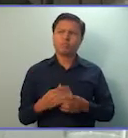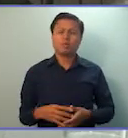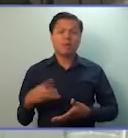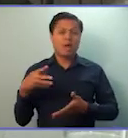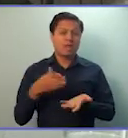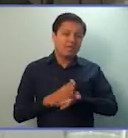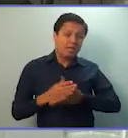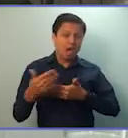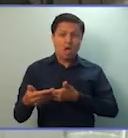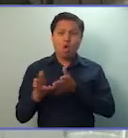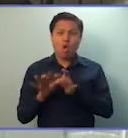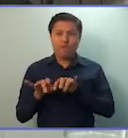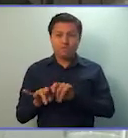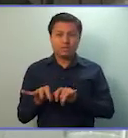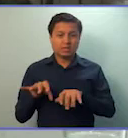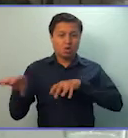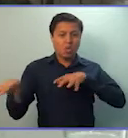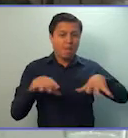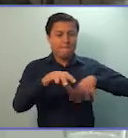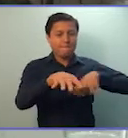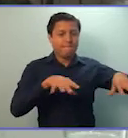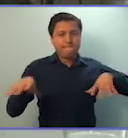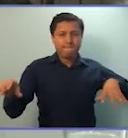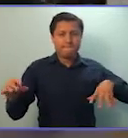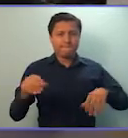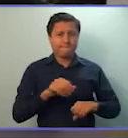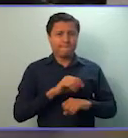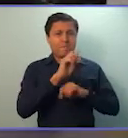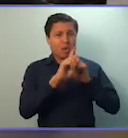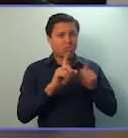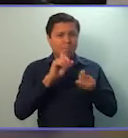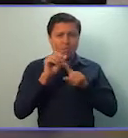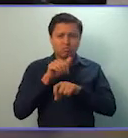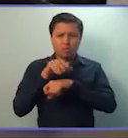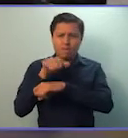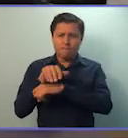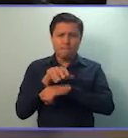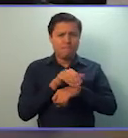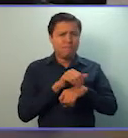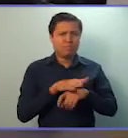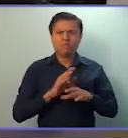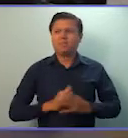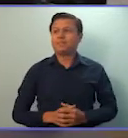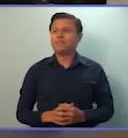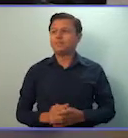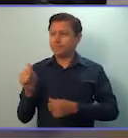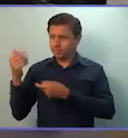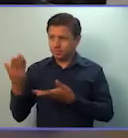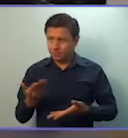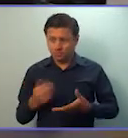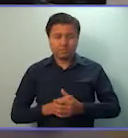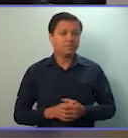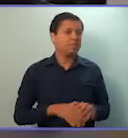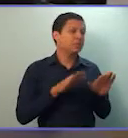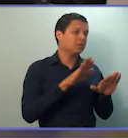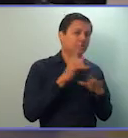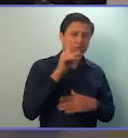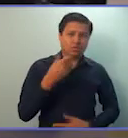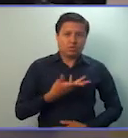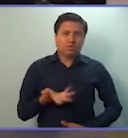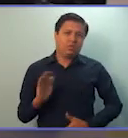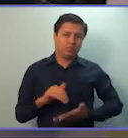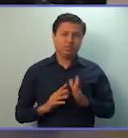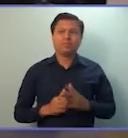que están atentos a este programa de cita electoral vamos a tener bienvenido gracias muy llamado le gusta estar que ustedes nuevamente